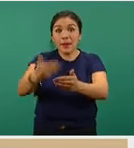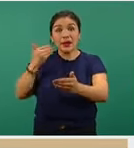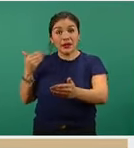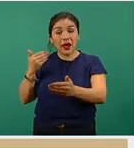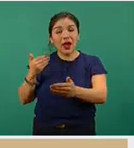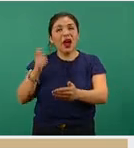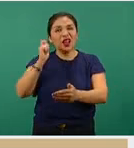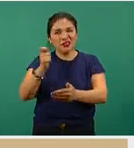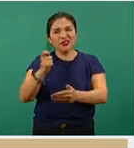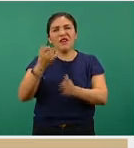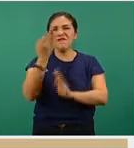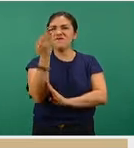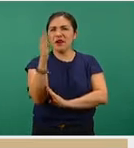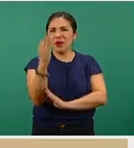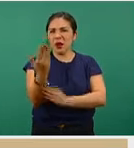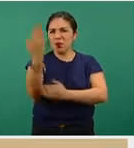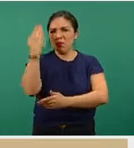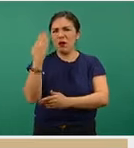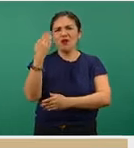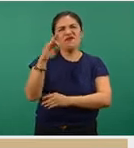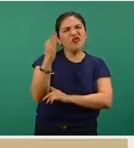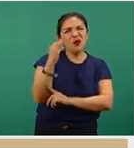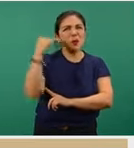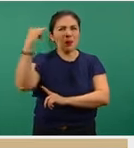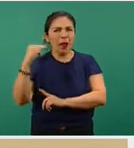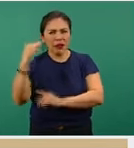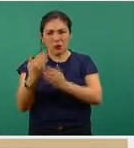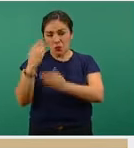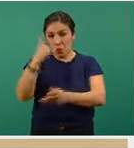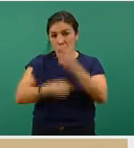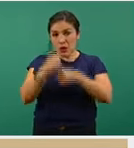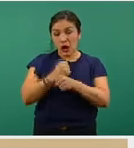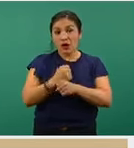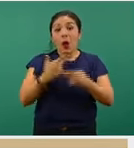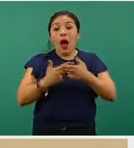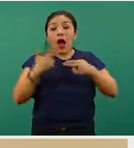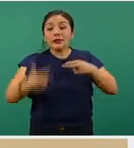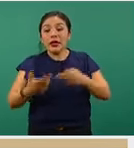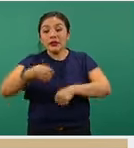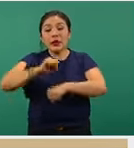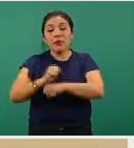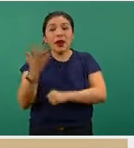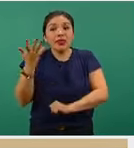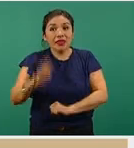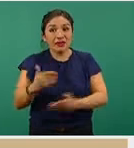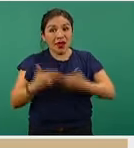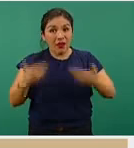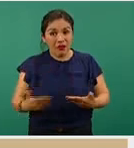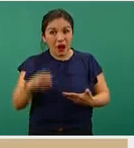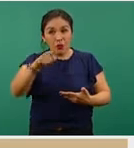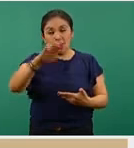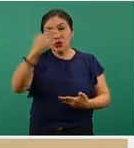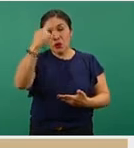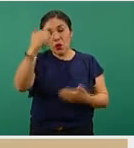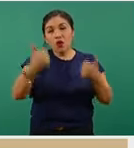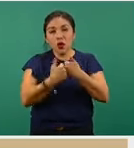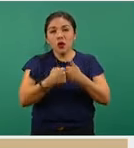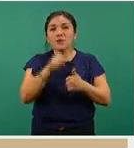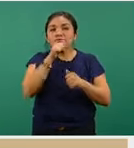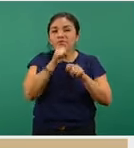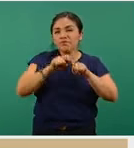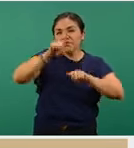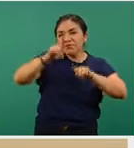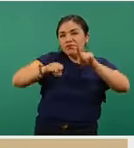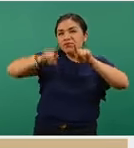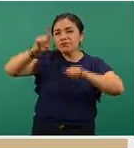en el mes de febrero, marzo, hasta la semana 10. Recuerden que de manera gráfica se